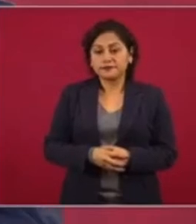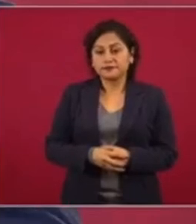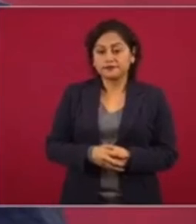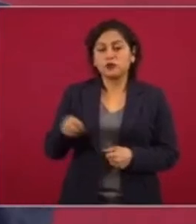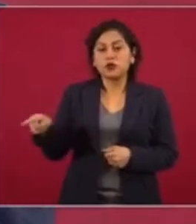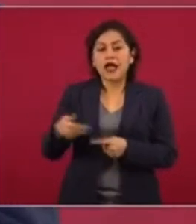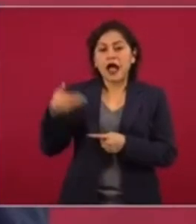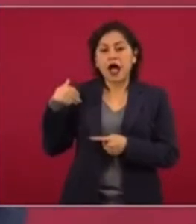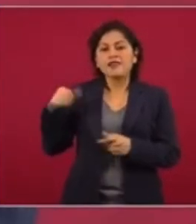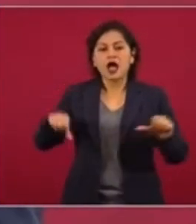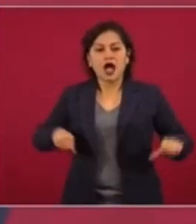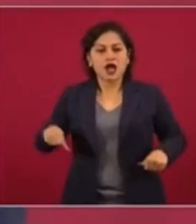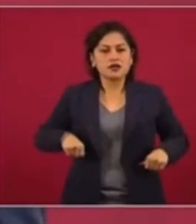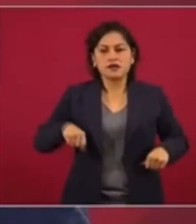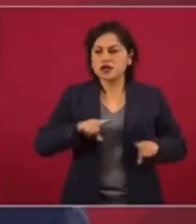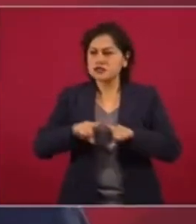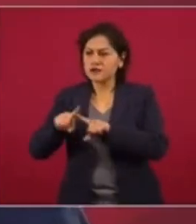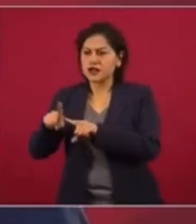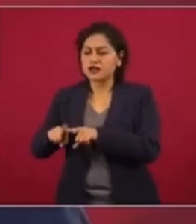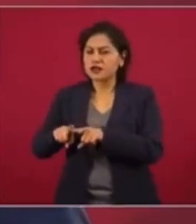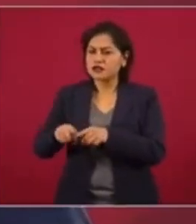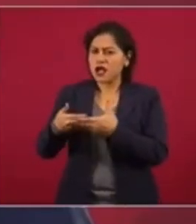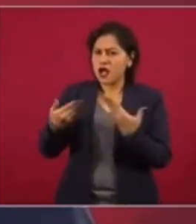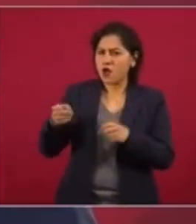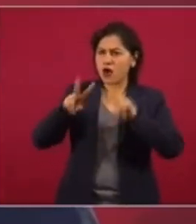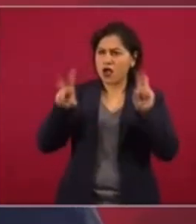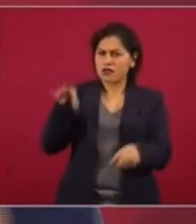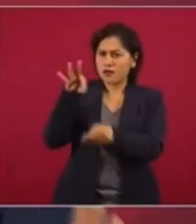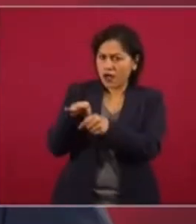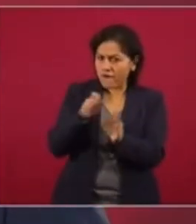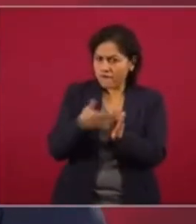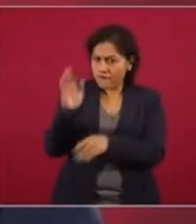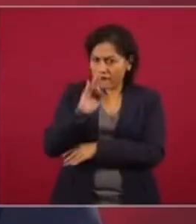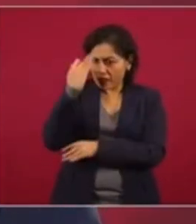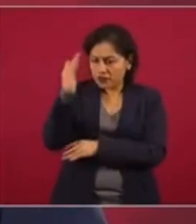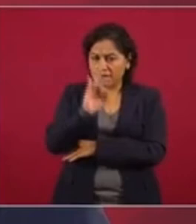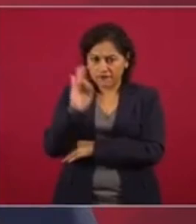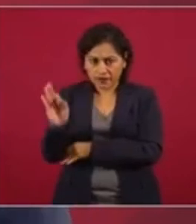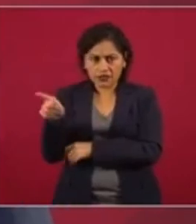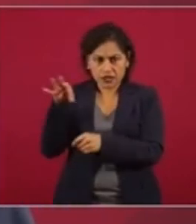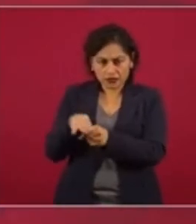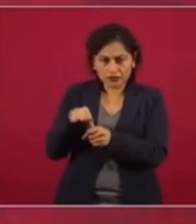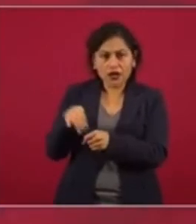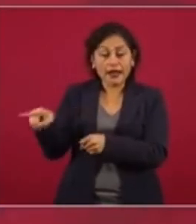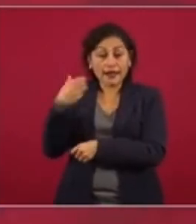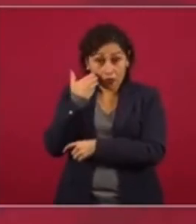todas estas acciones porque es la temporada electoral, hay elecciones, pero querían